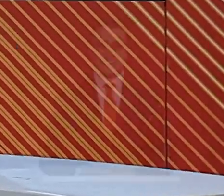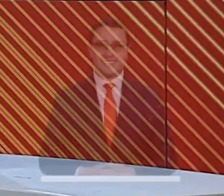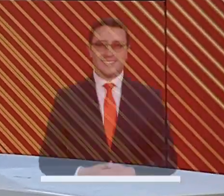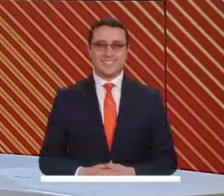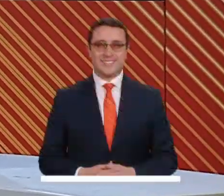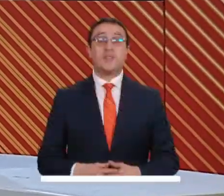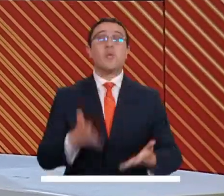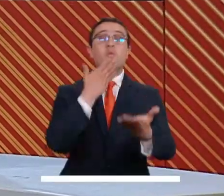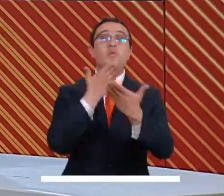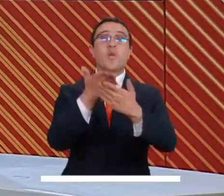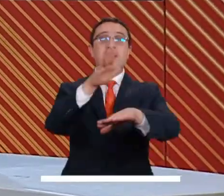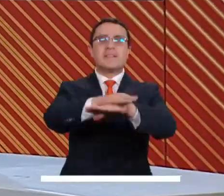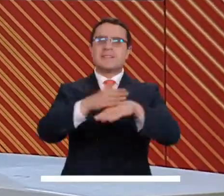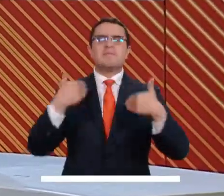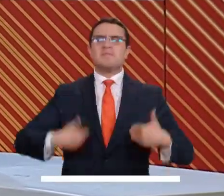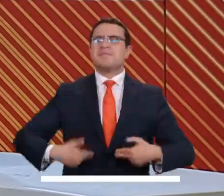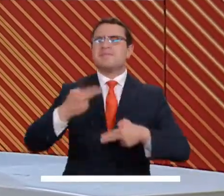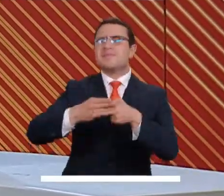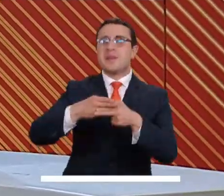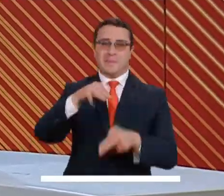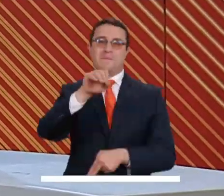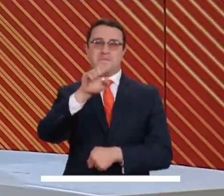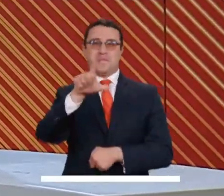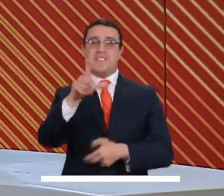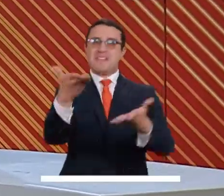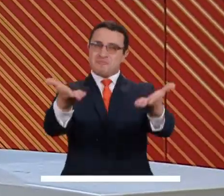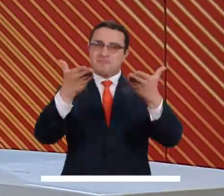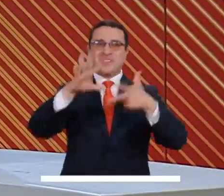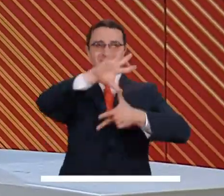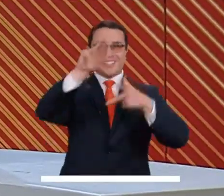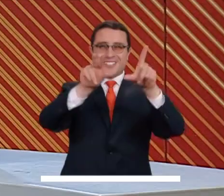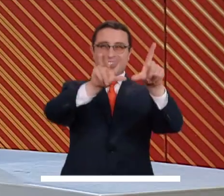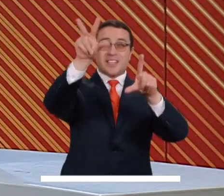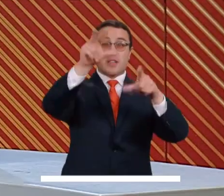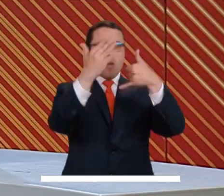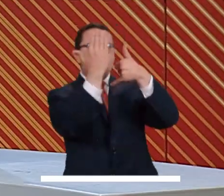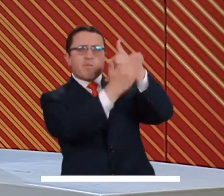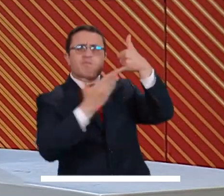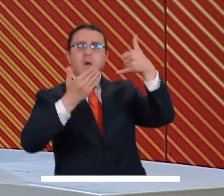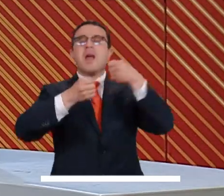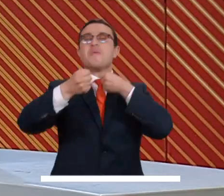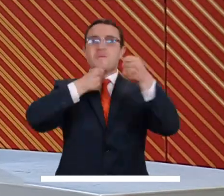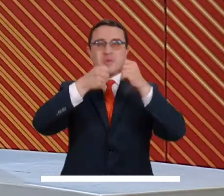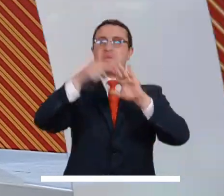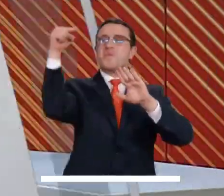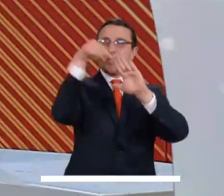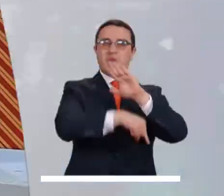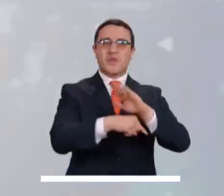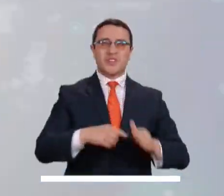Buenas tardes, soy Mabel Kremer y les doy la bienvenida a Enlace 13, periodismo a profundidad en nuestras regiones.